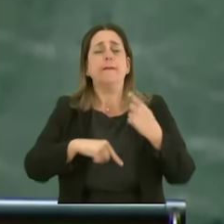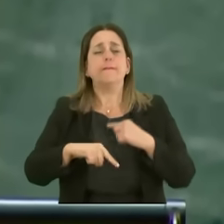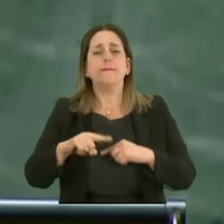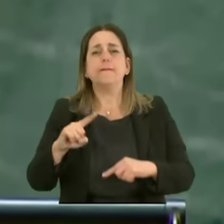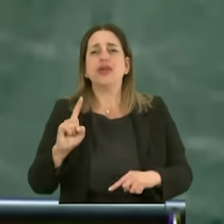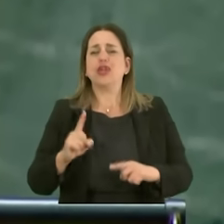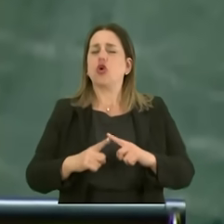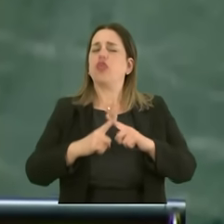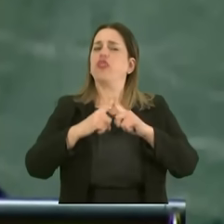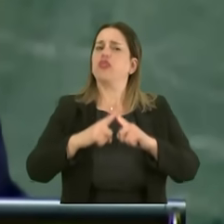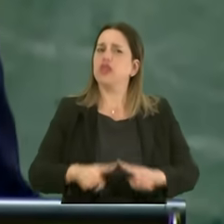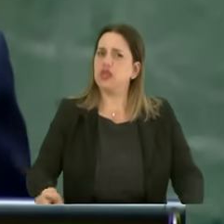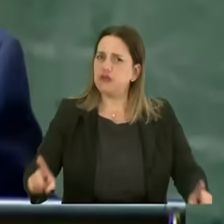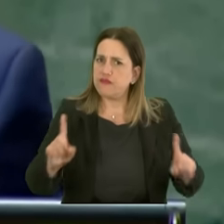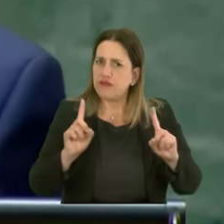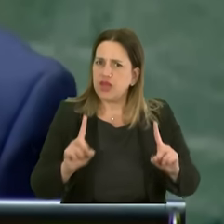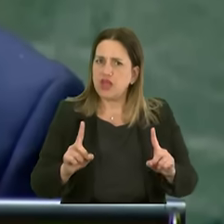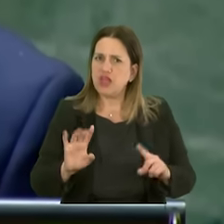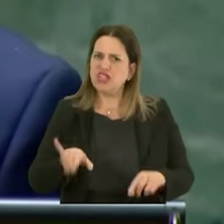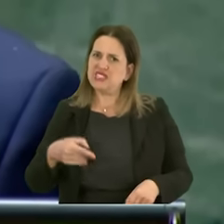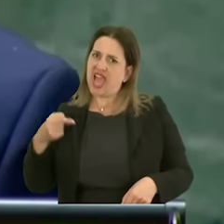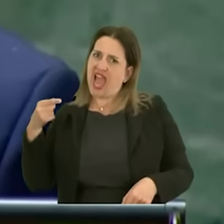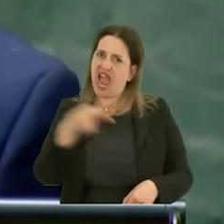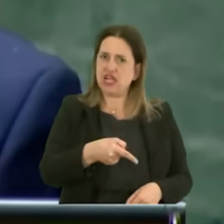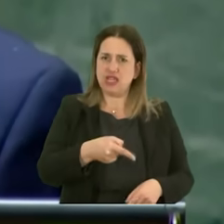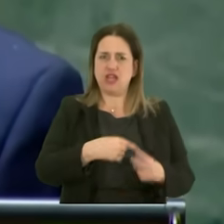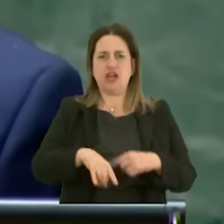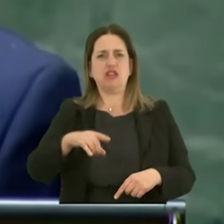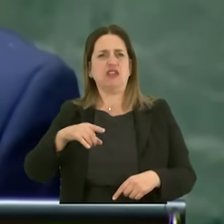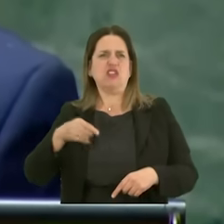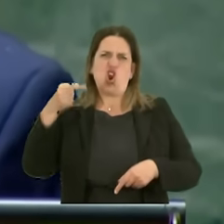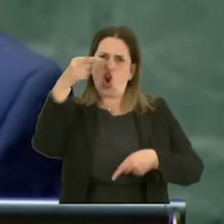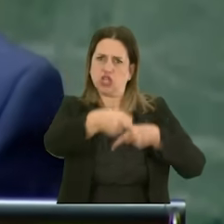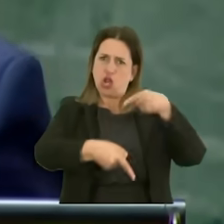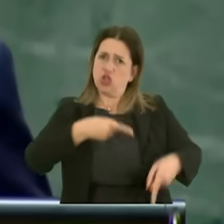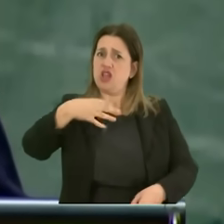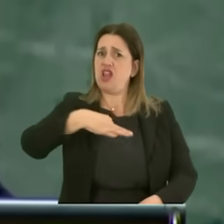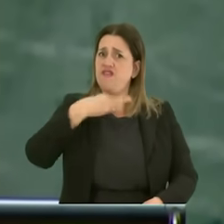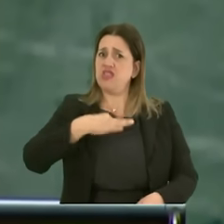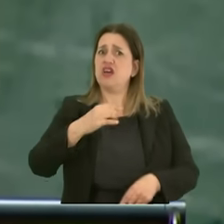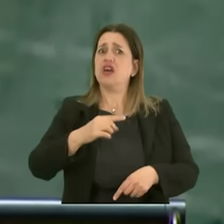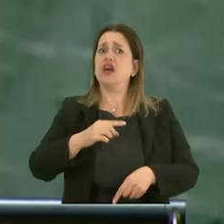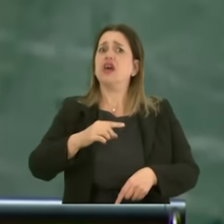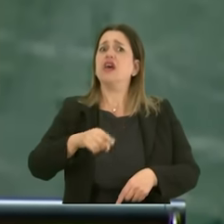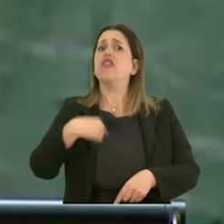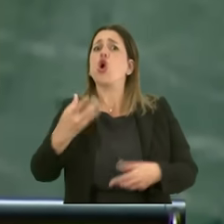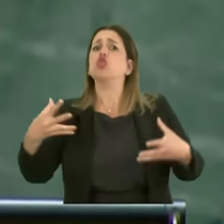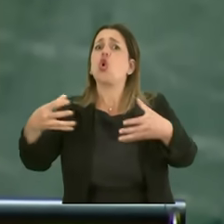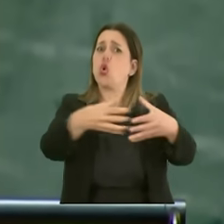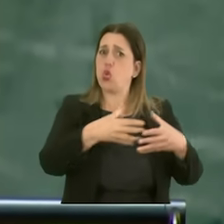individuos y otra es atacar las creencias y la vida de otras